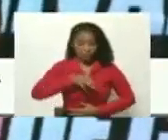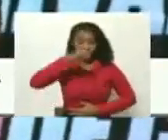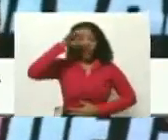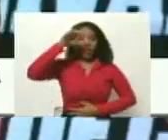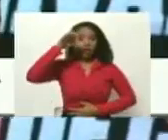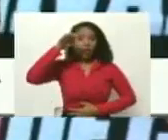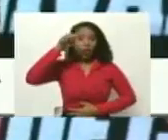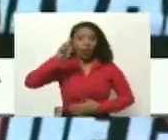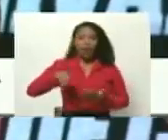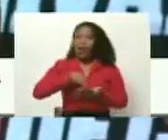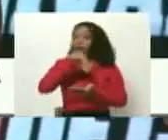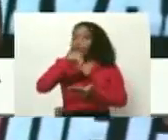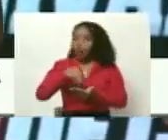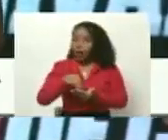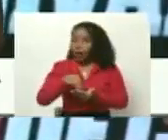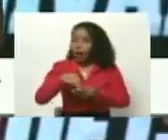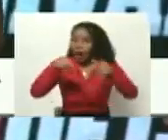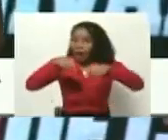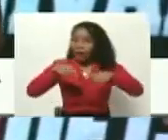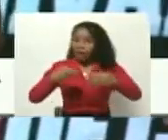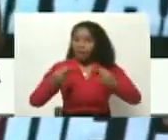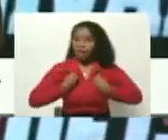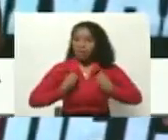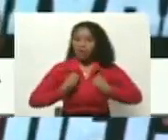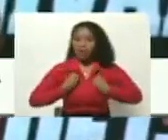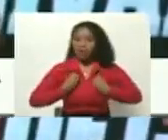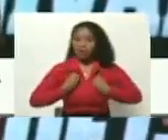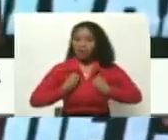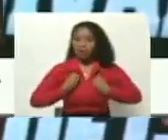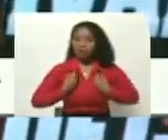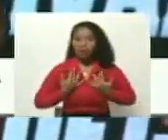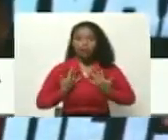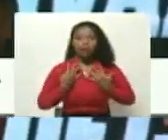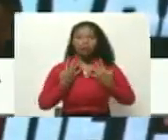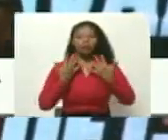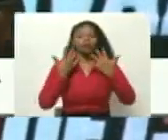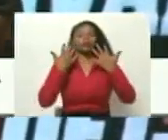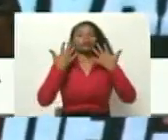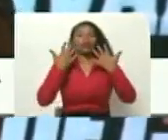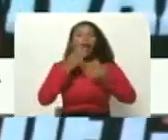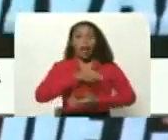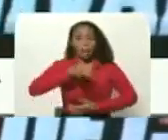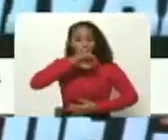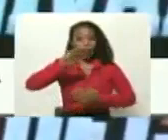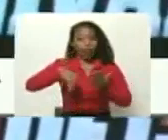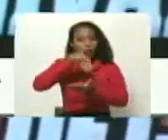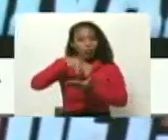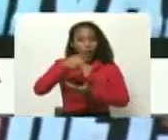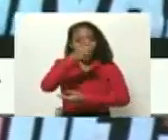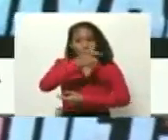nacional, permanece vivo, respira el espíritu nacional,